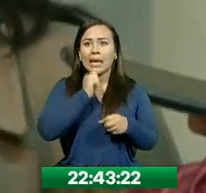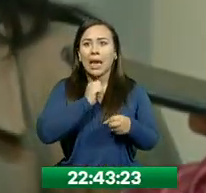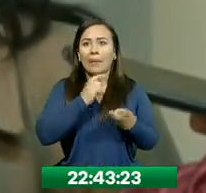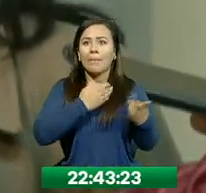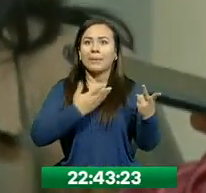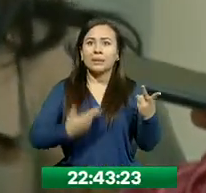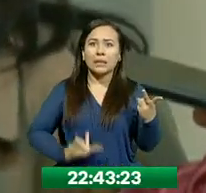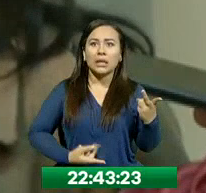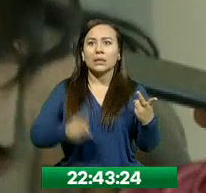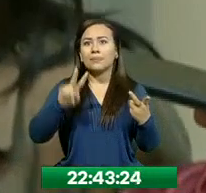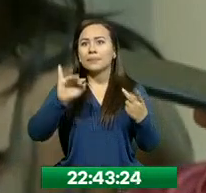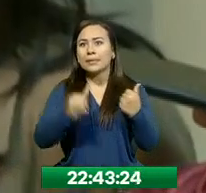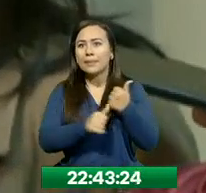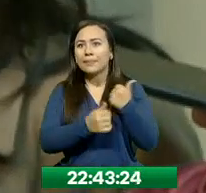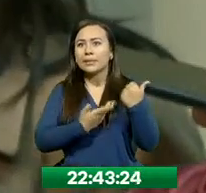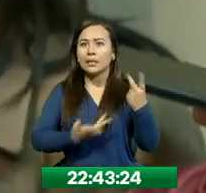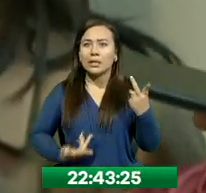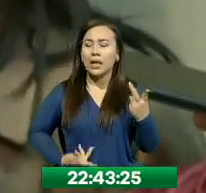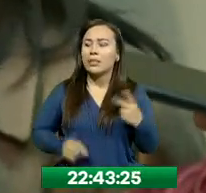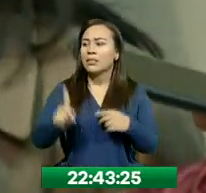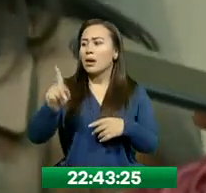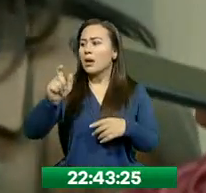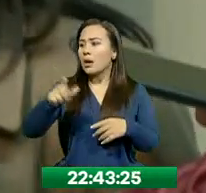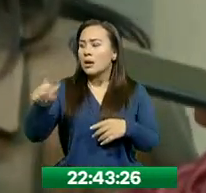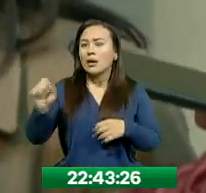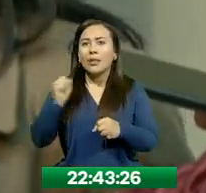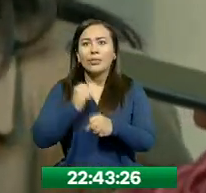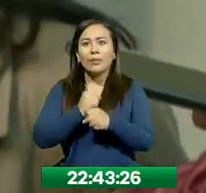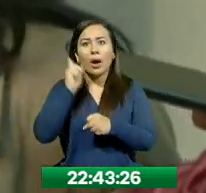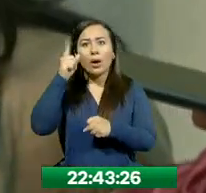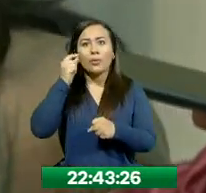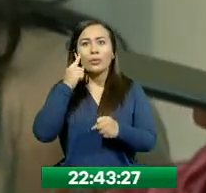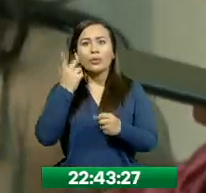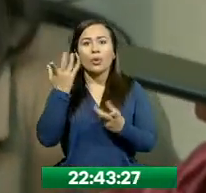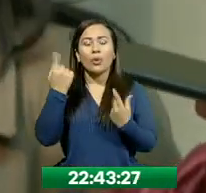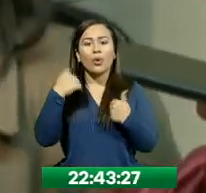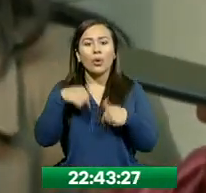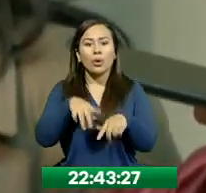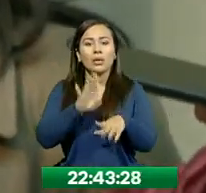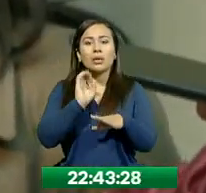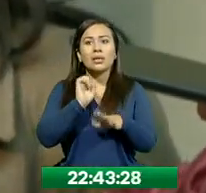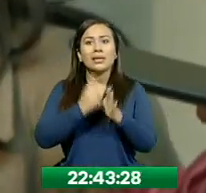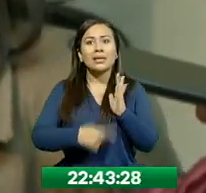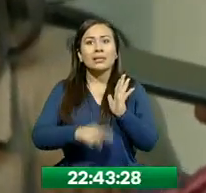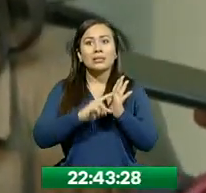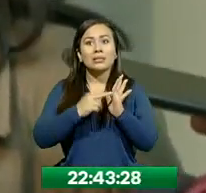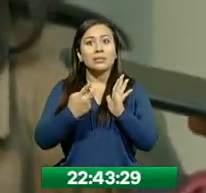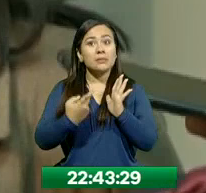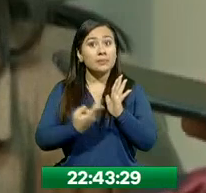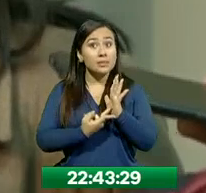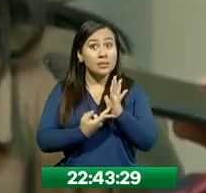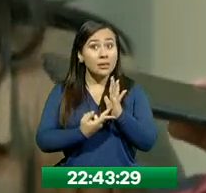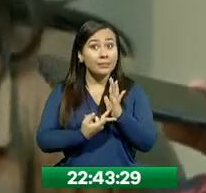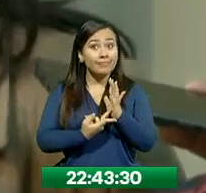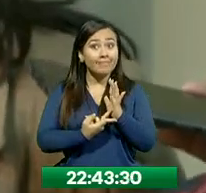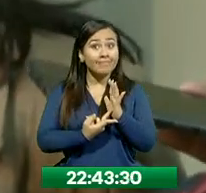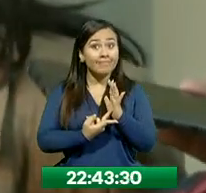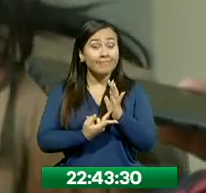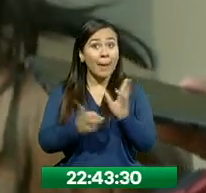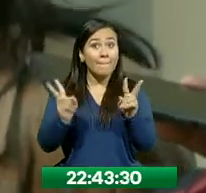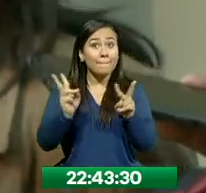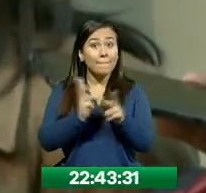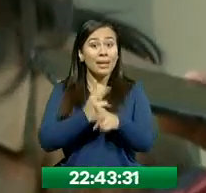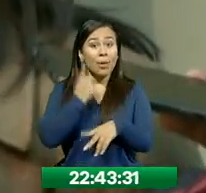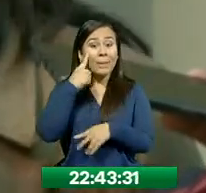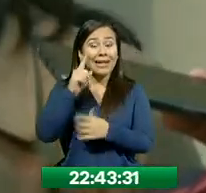presidente, vicepresidente, funcionarios públicos, etcétera, etcétera, del gobierno, que implicaba lógicamente supuesto peligro